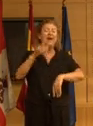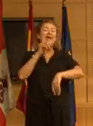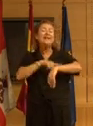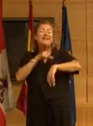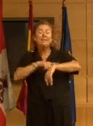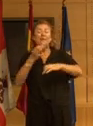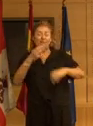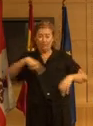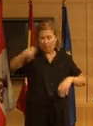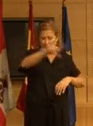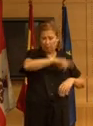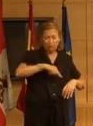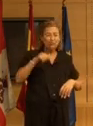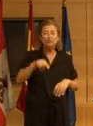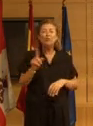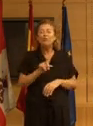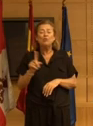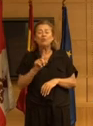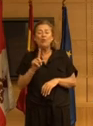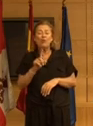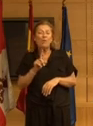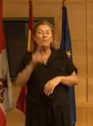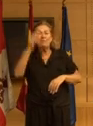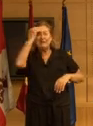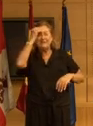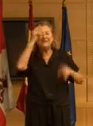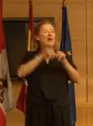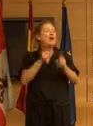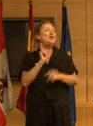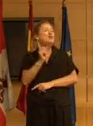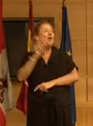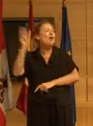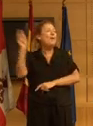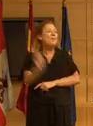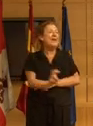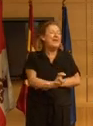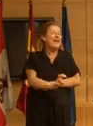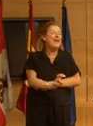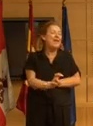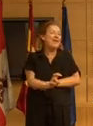vosotros. Esto no os planteéis esto en términos